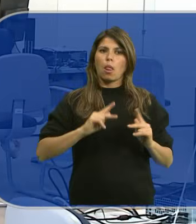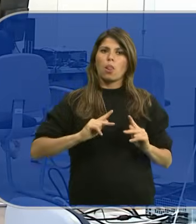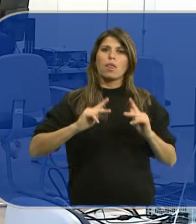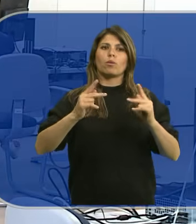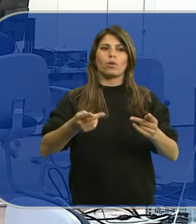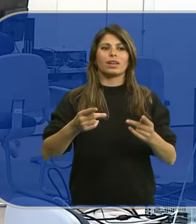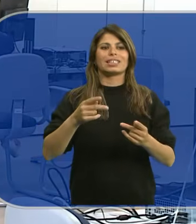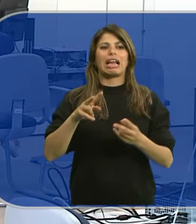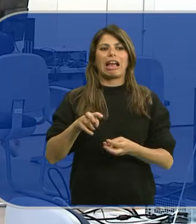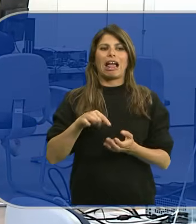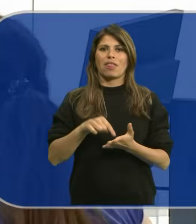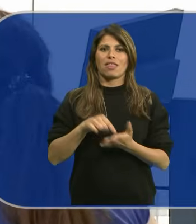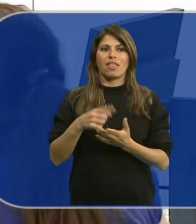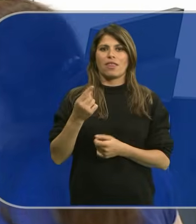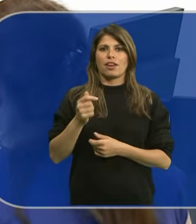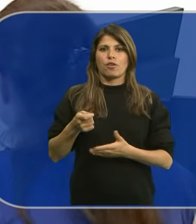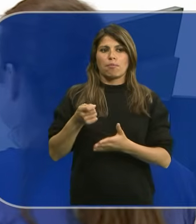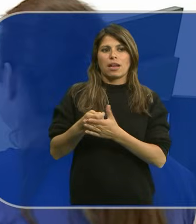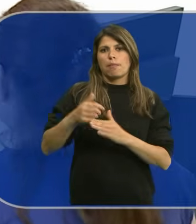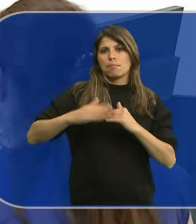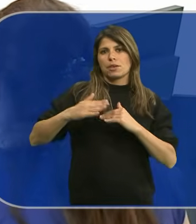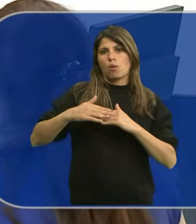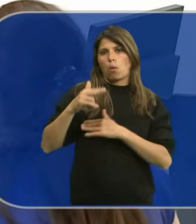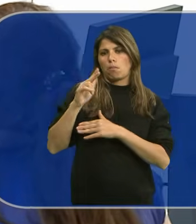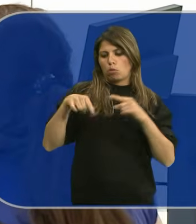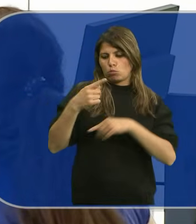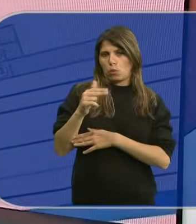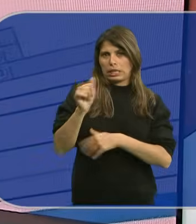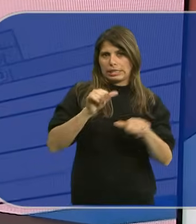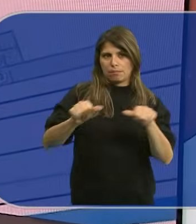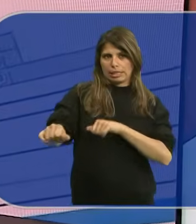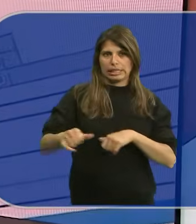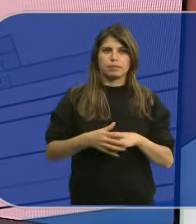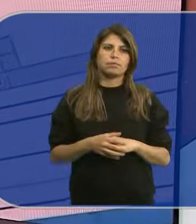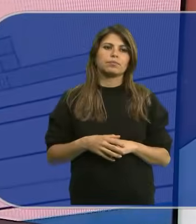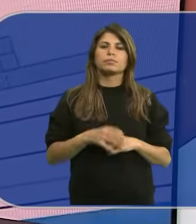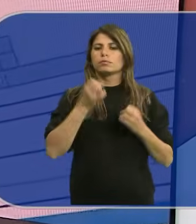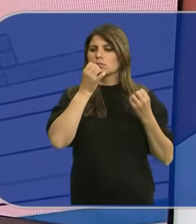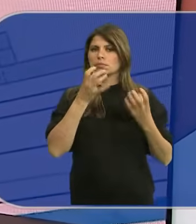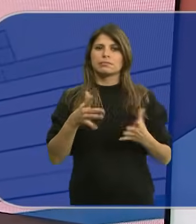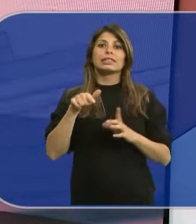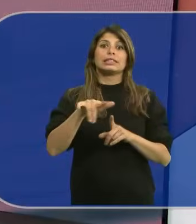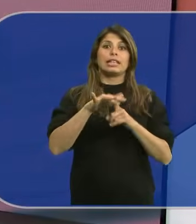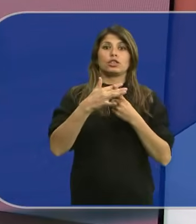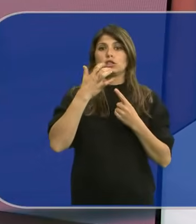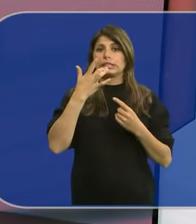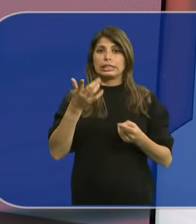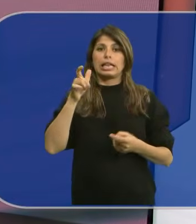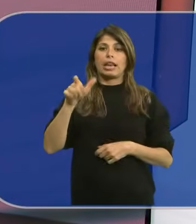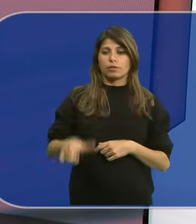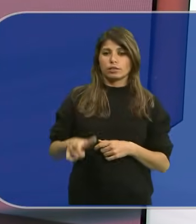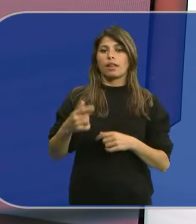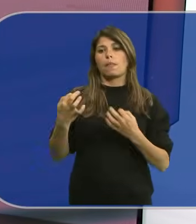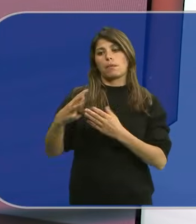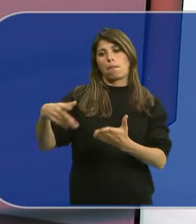el dinero como mínimo hasta el próximo viernes. Bueno, pues en este caso, si al contribuyente la declaración le sale